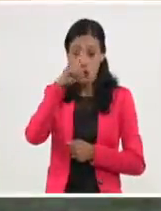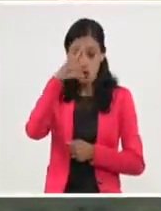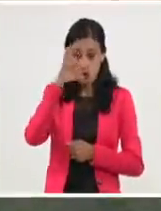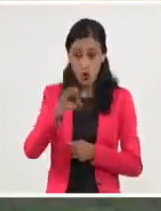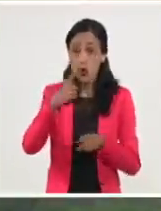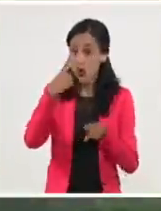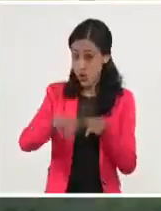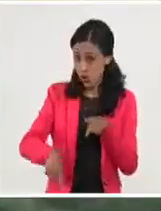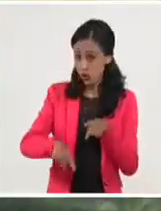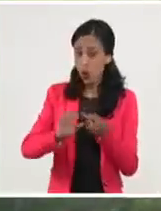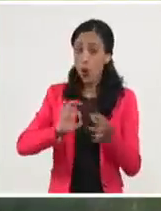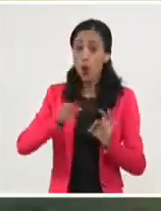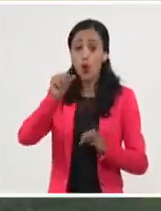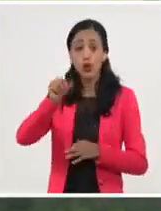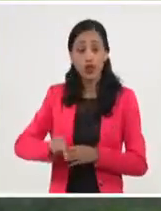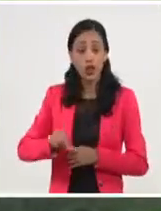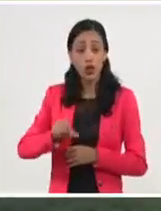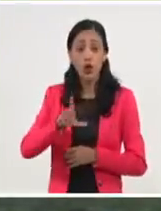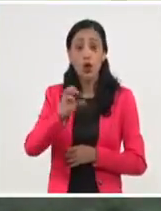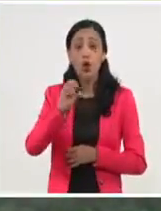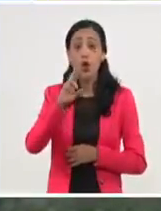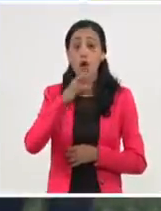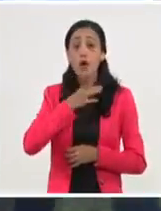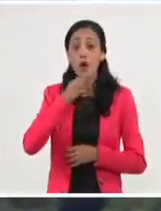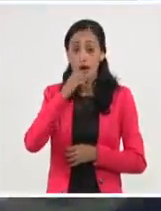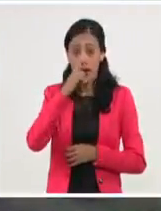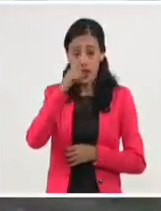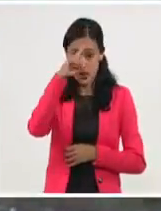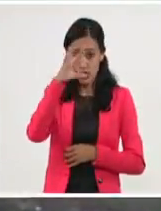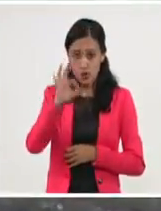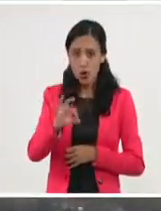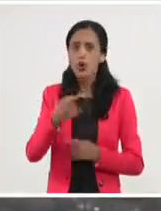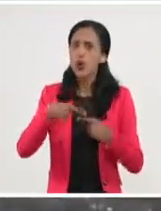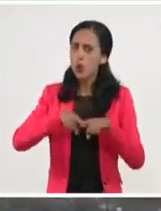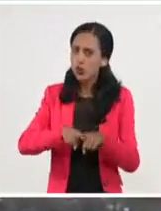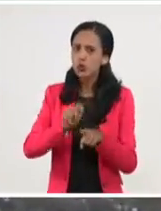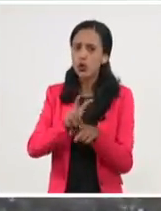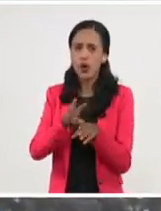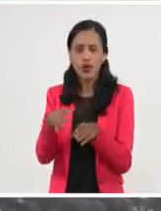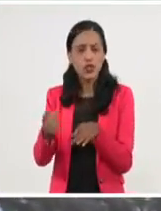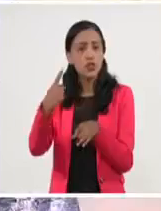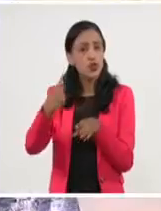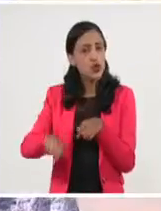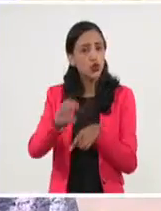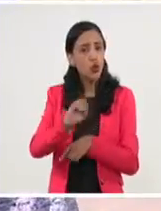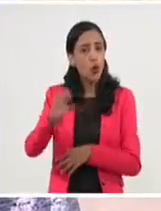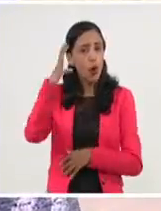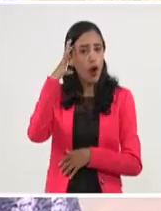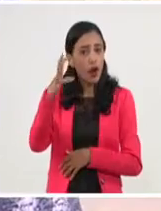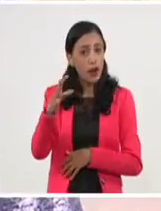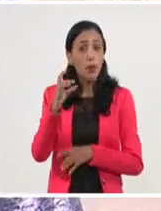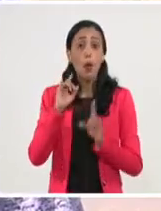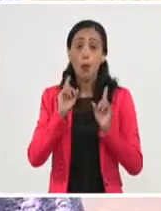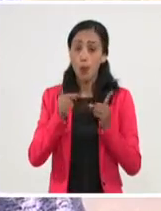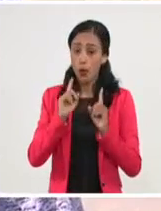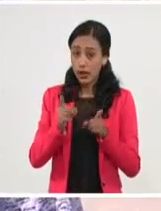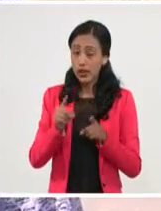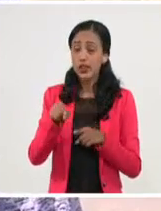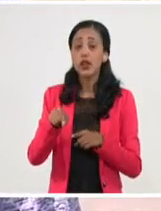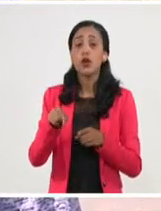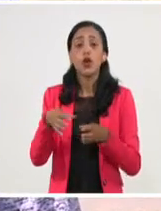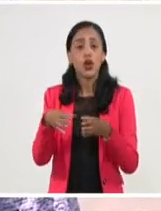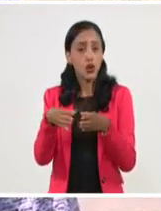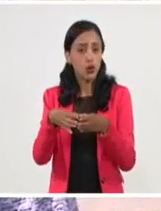Lorenzo se sumaron a la iniciativa junto a los vecinos y otras autoridades políticas y gubernamentales del territorio. Se han realizado aquí en